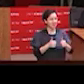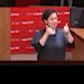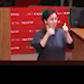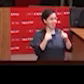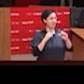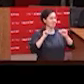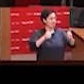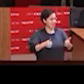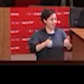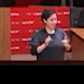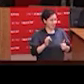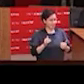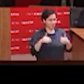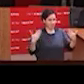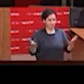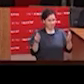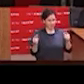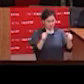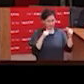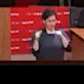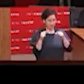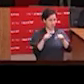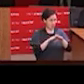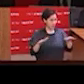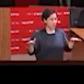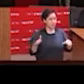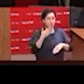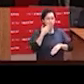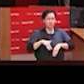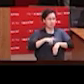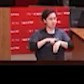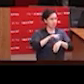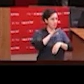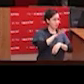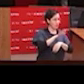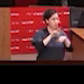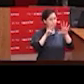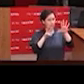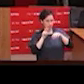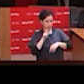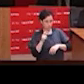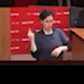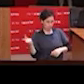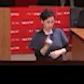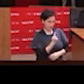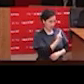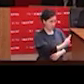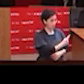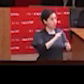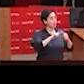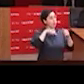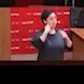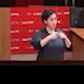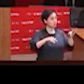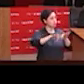damos comienzo a la mesa redonda tenemos entre 5 y 7 minutos y luego habrá un